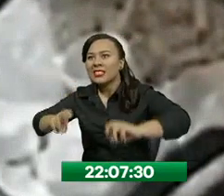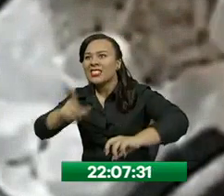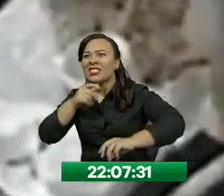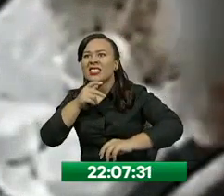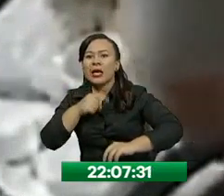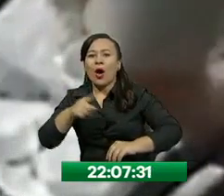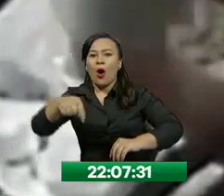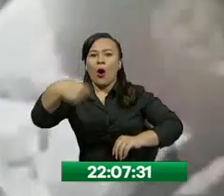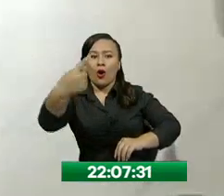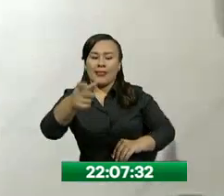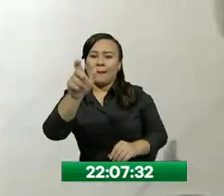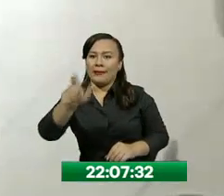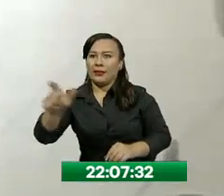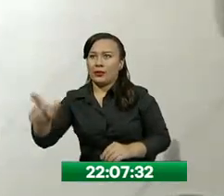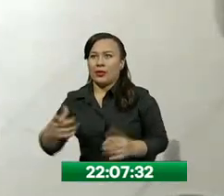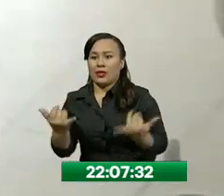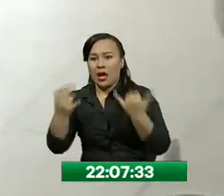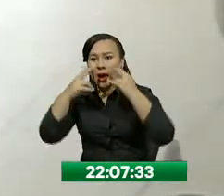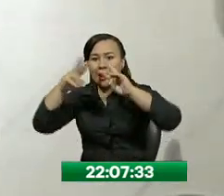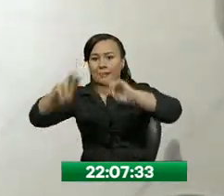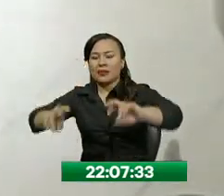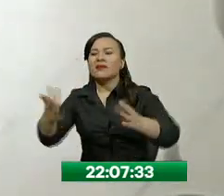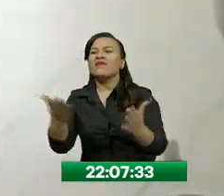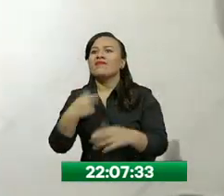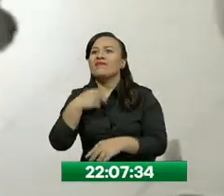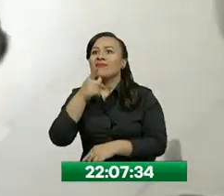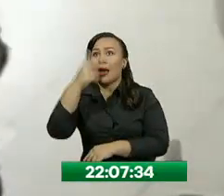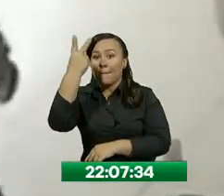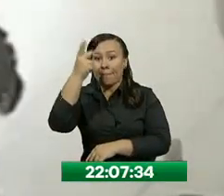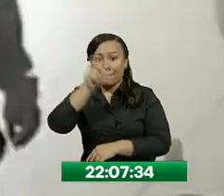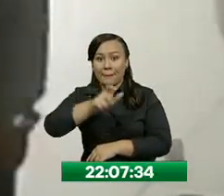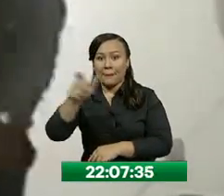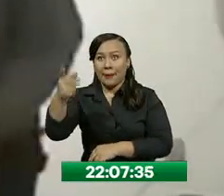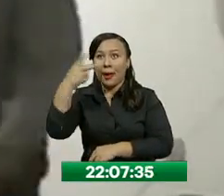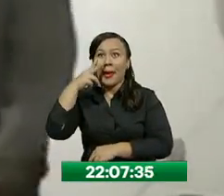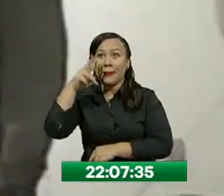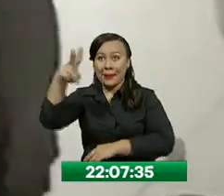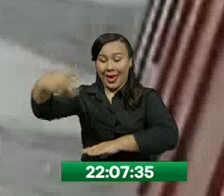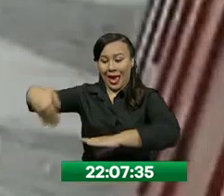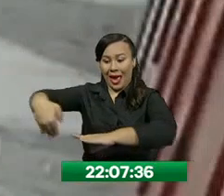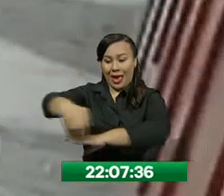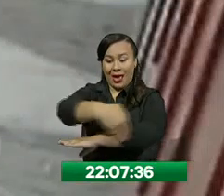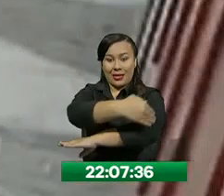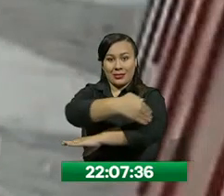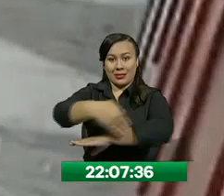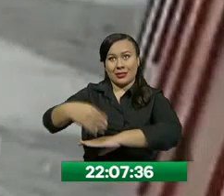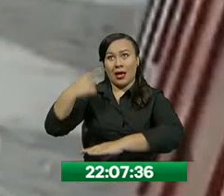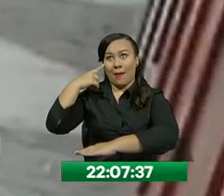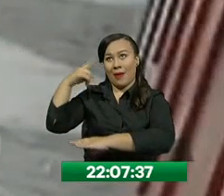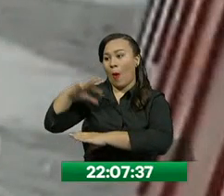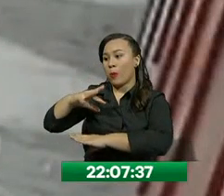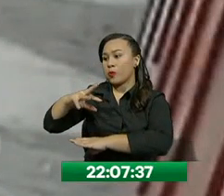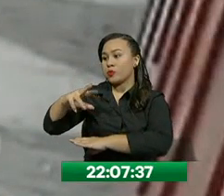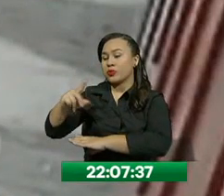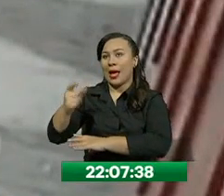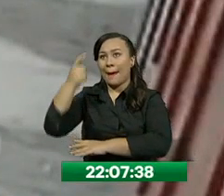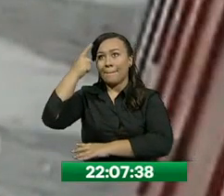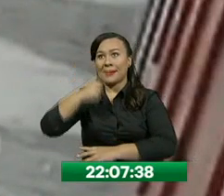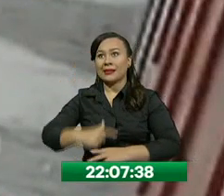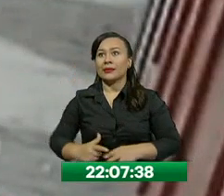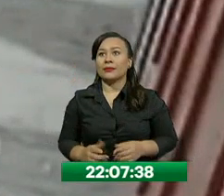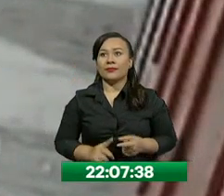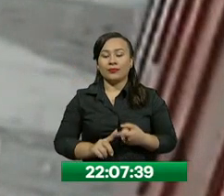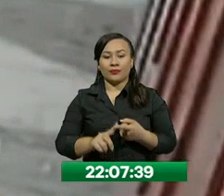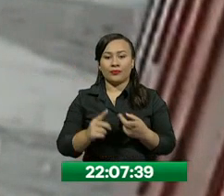de los otros dos sujetos que ingresaron a una panadería de la avenida Luis Plaza Dañín para robarles las pertenencias a todos